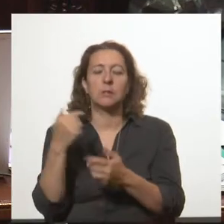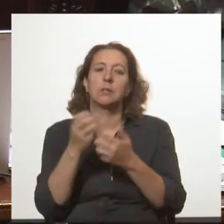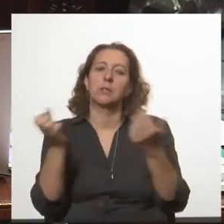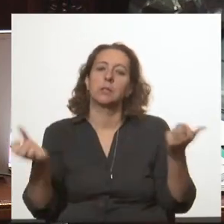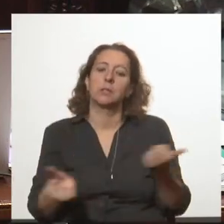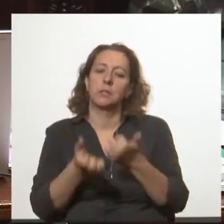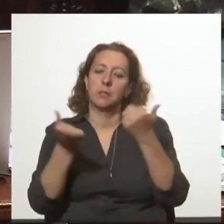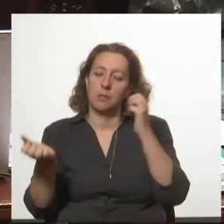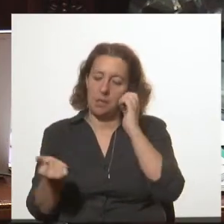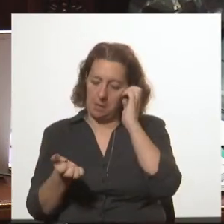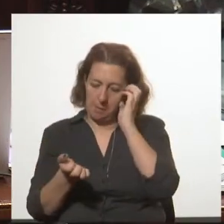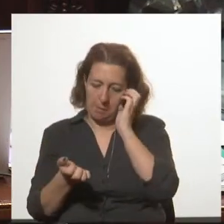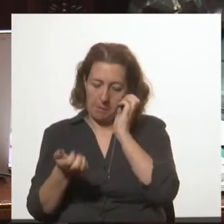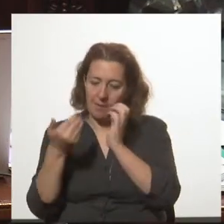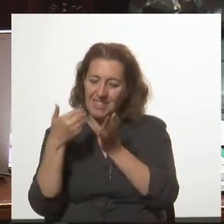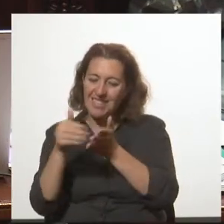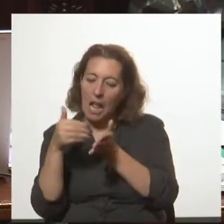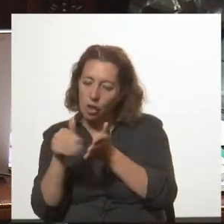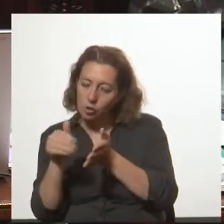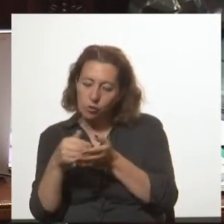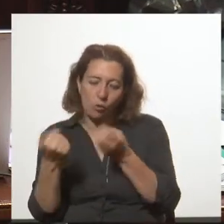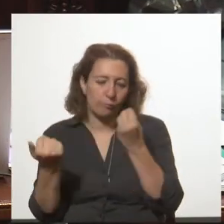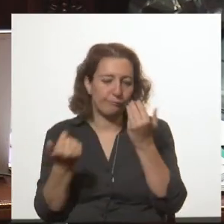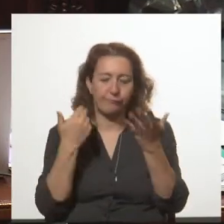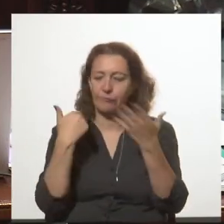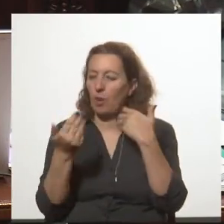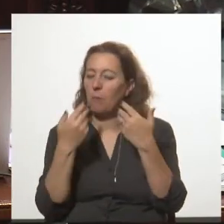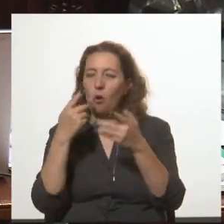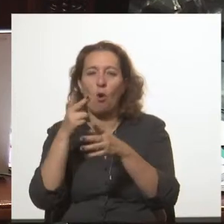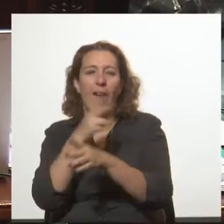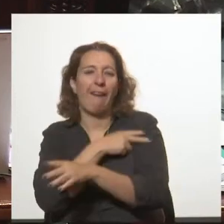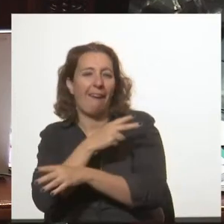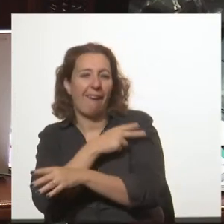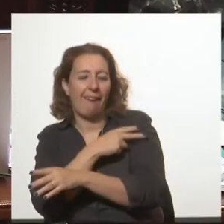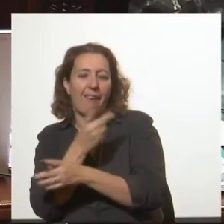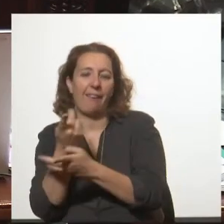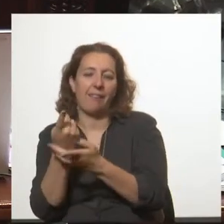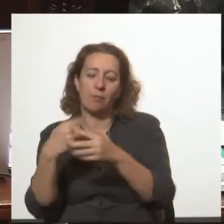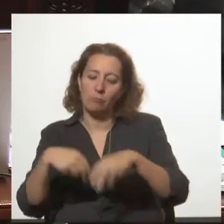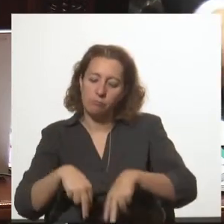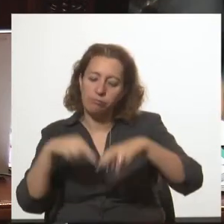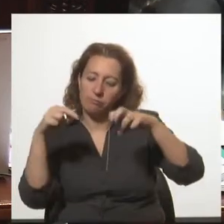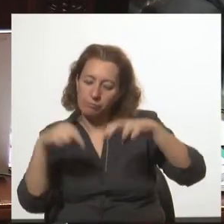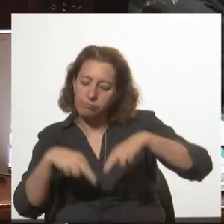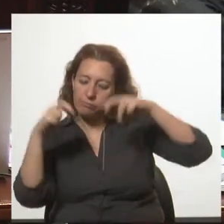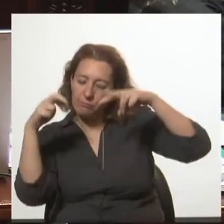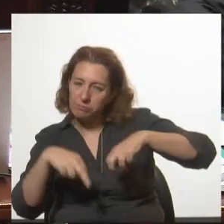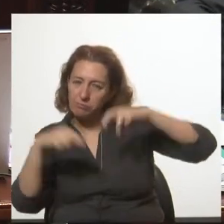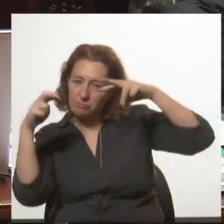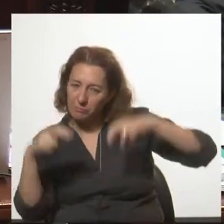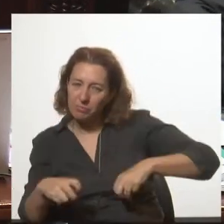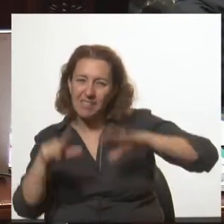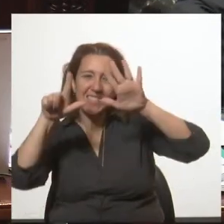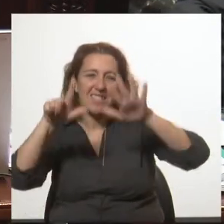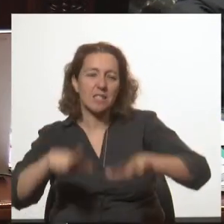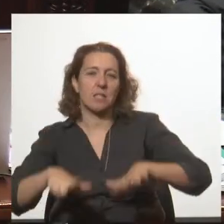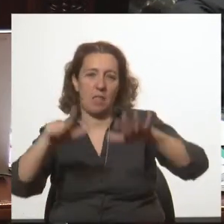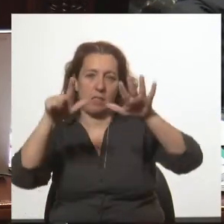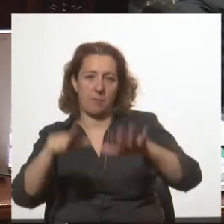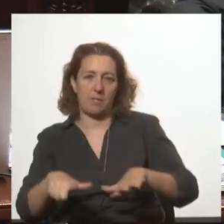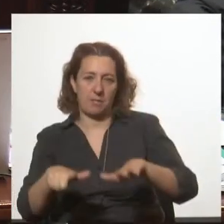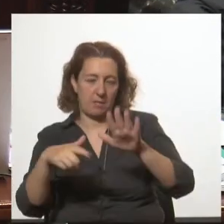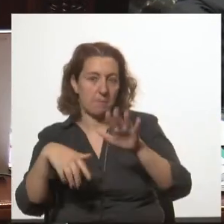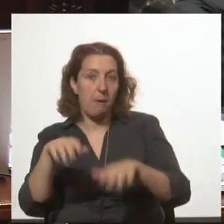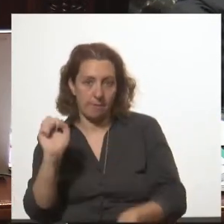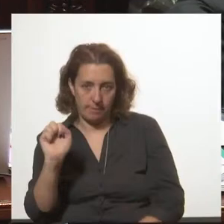se entrevistó con los gerenciadores e hizo un exhaustivo trabajo de más de siete meses trabajando incluso con una